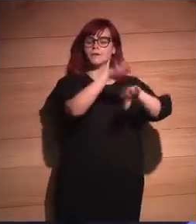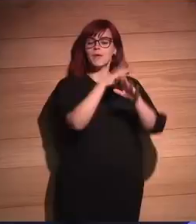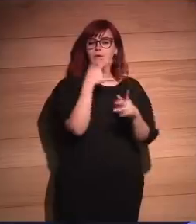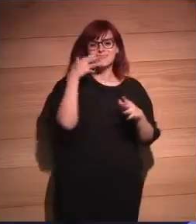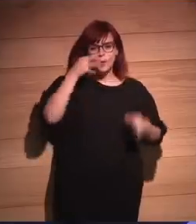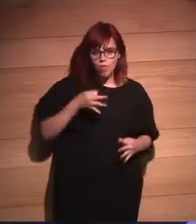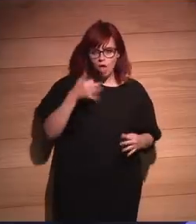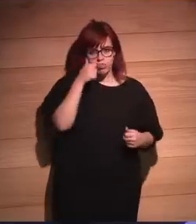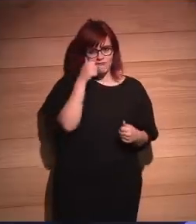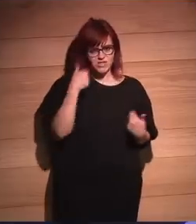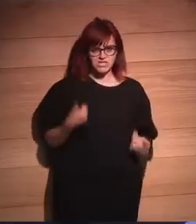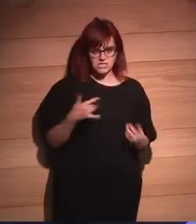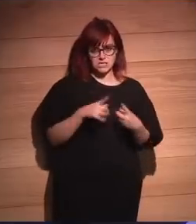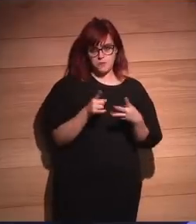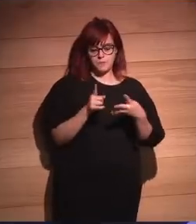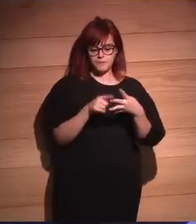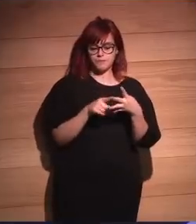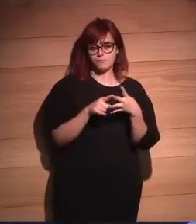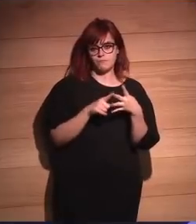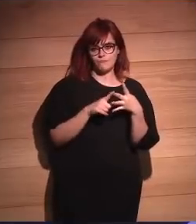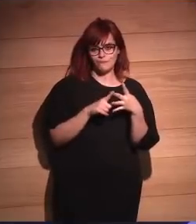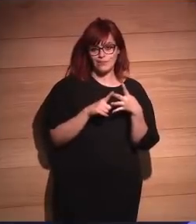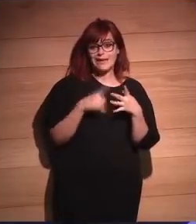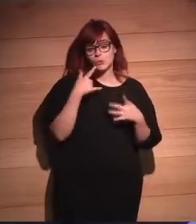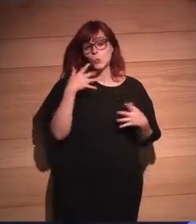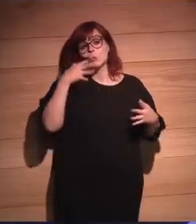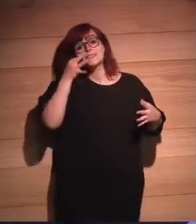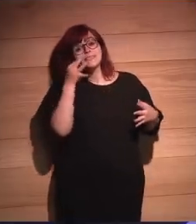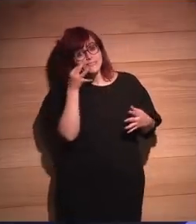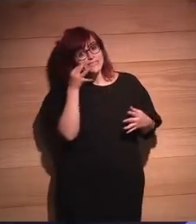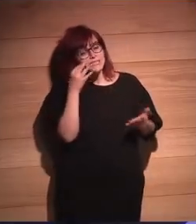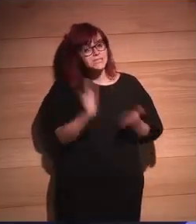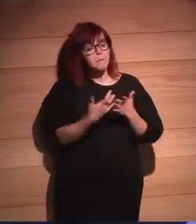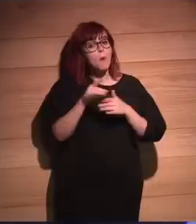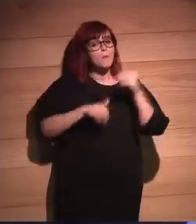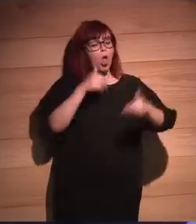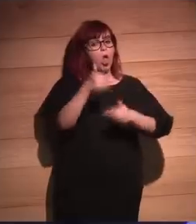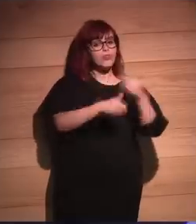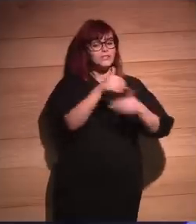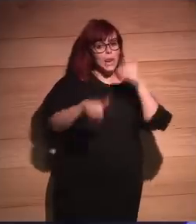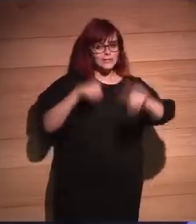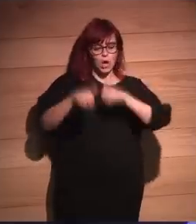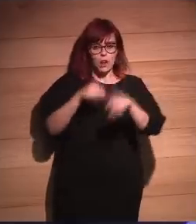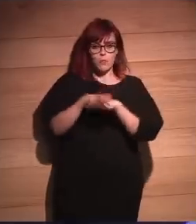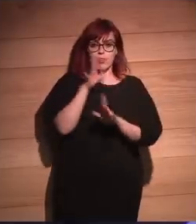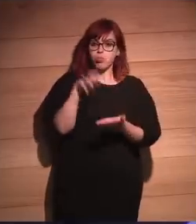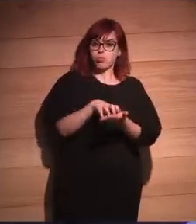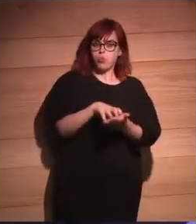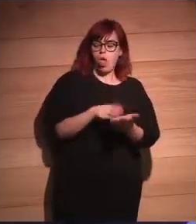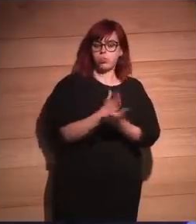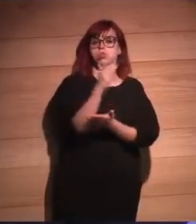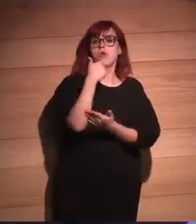Seguridad física. La segunda, oiga, asegúrese de que usted tiene un proceso electoral que nadie pueda poner en